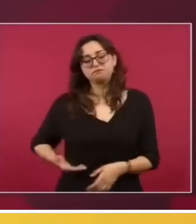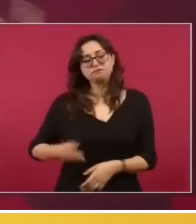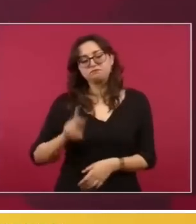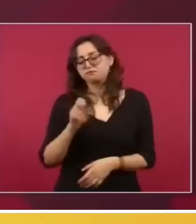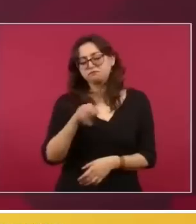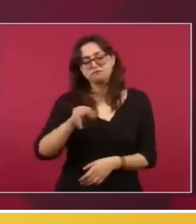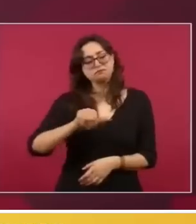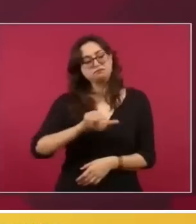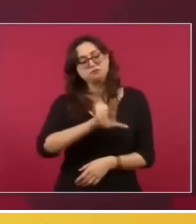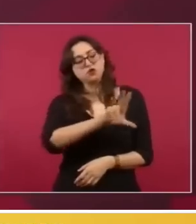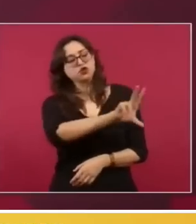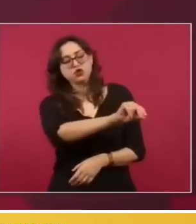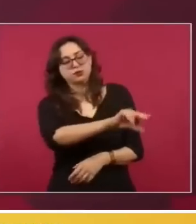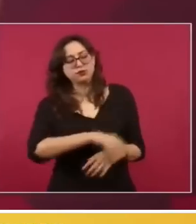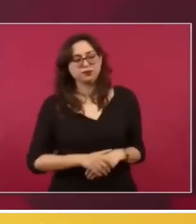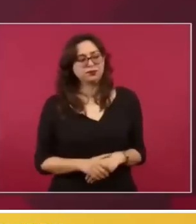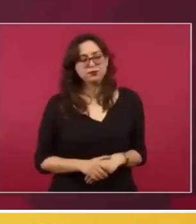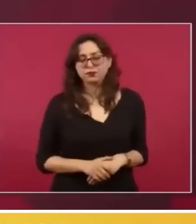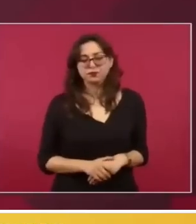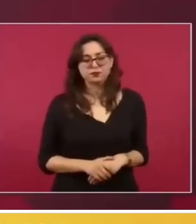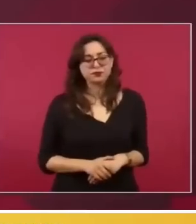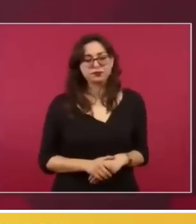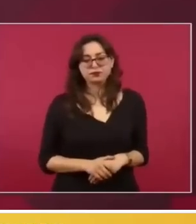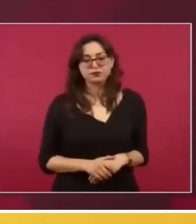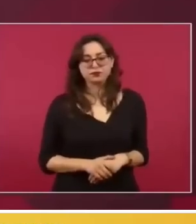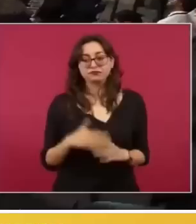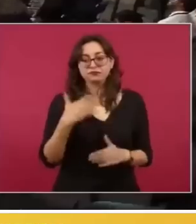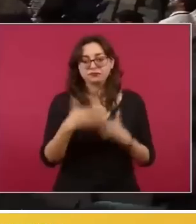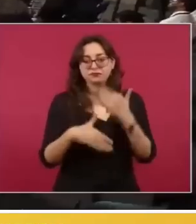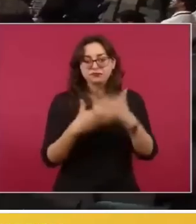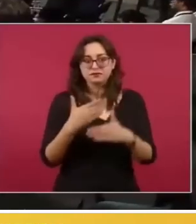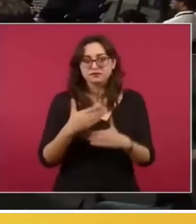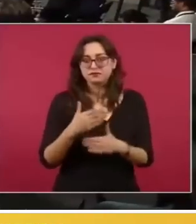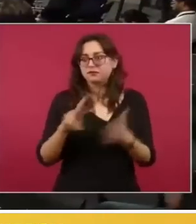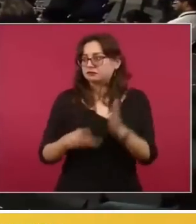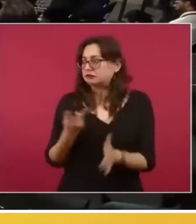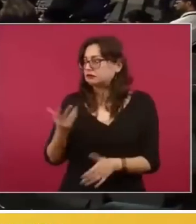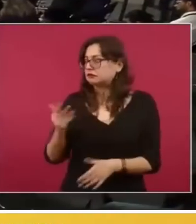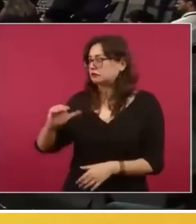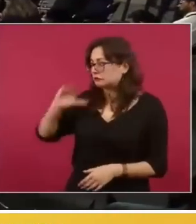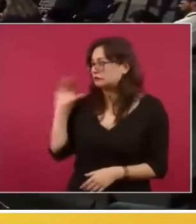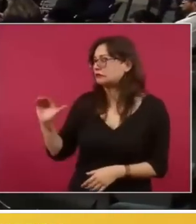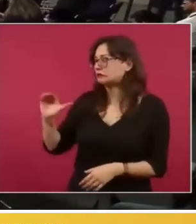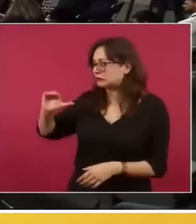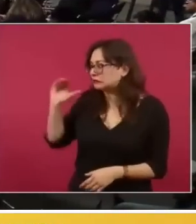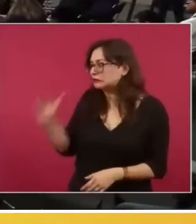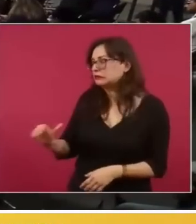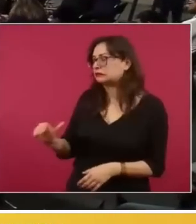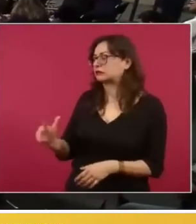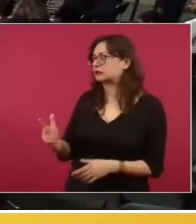Y luego, en la desesperación, vuelven a verlo. Esto es para los jóvenes, ¿no?